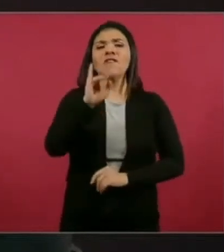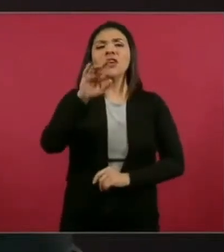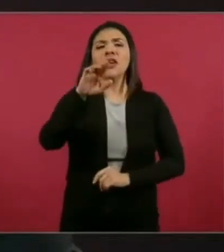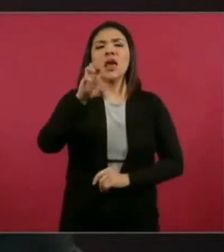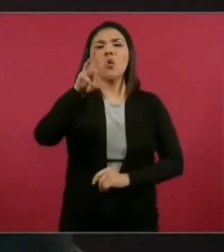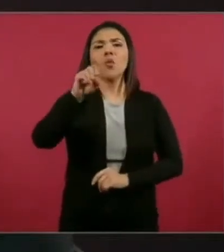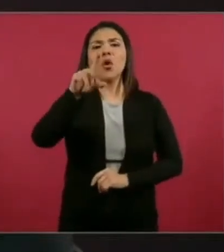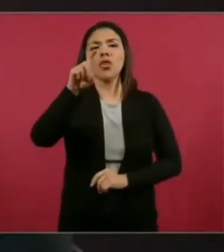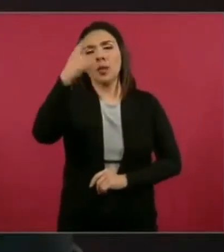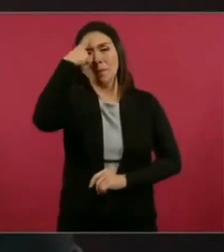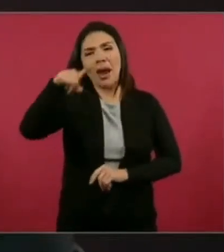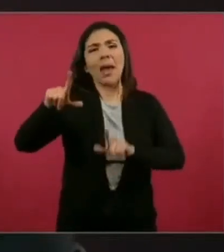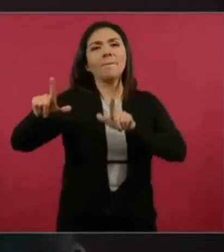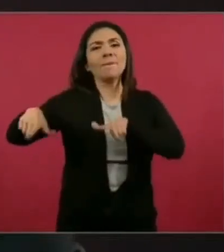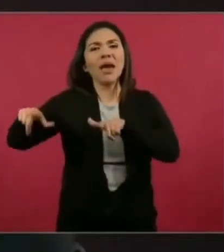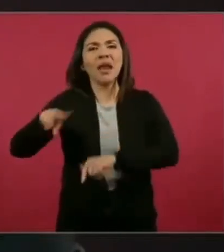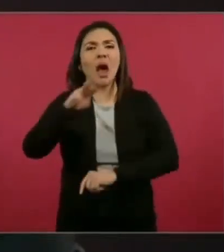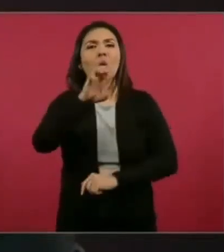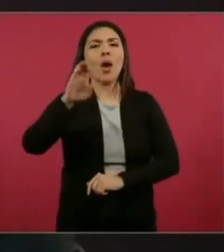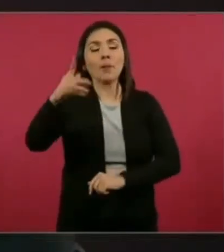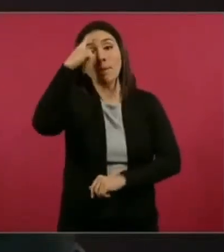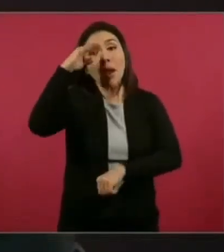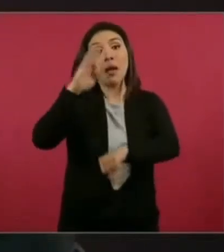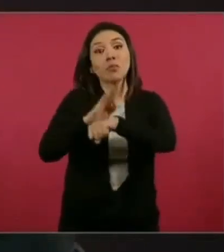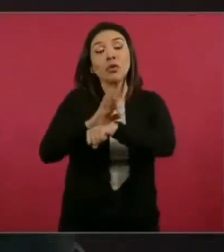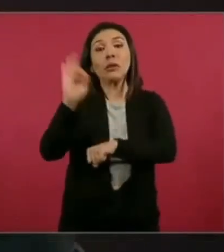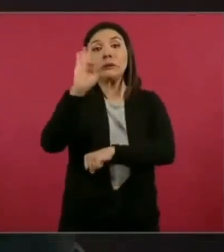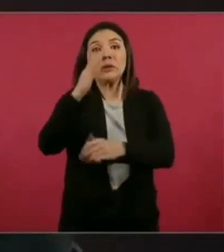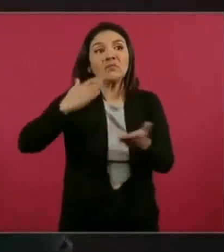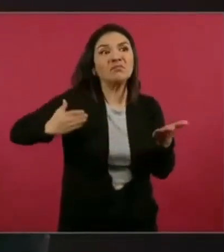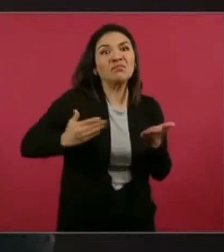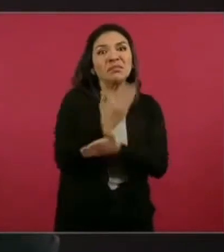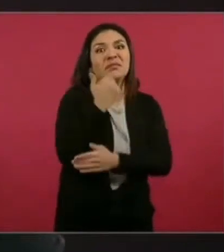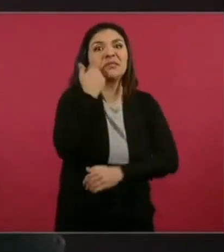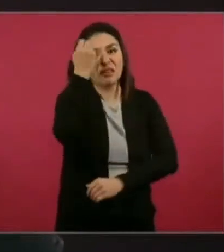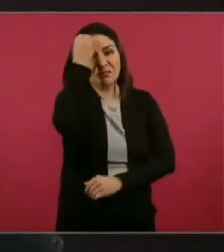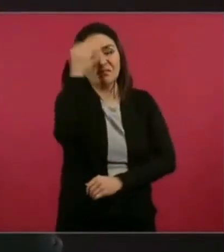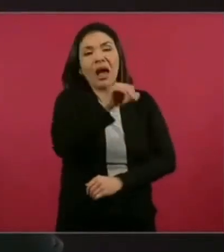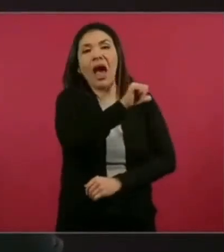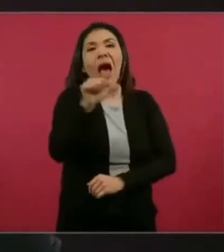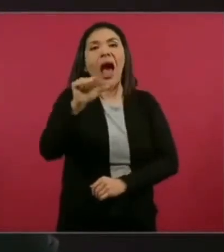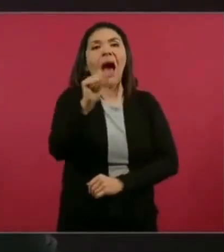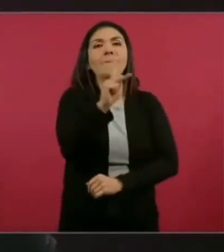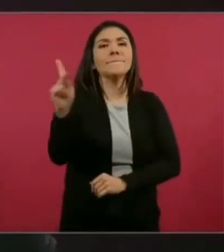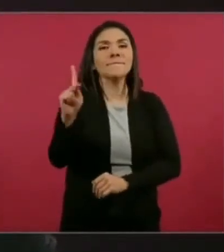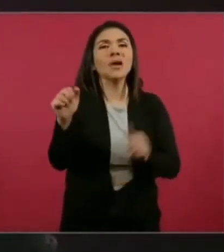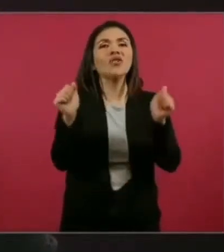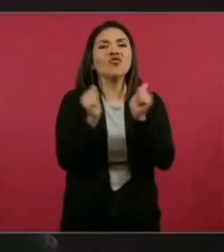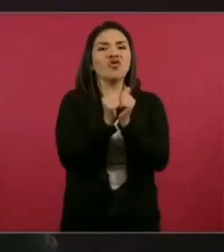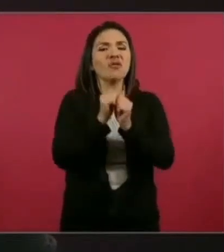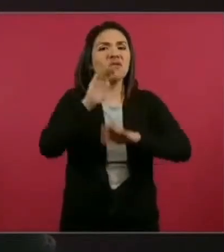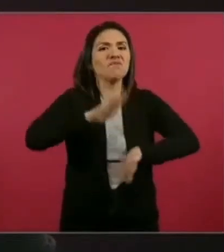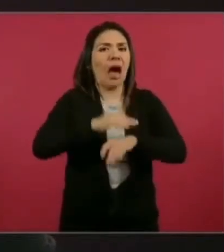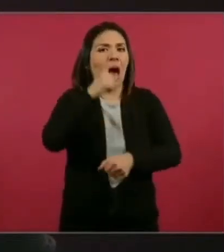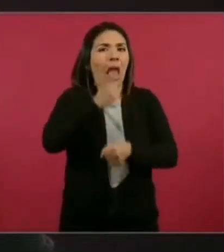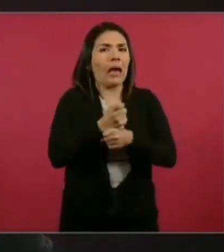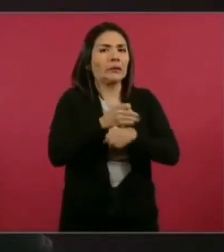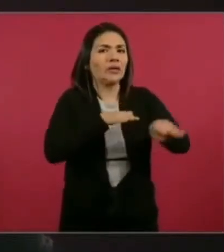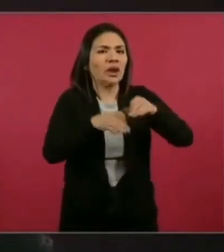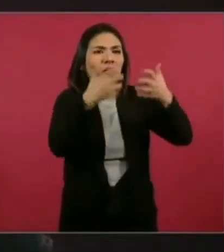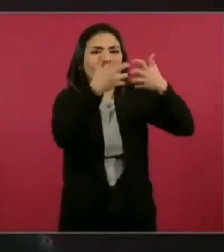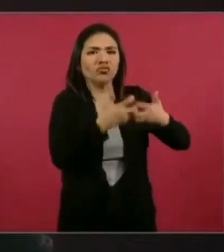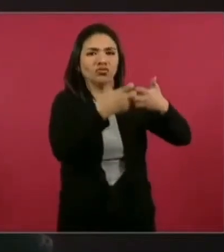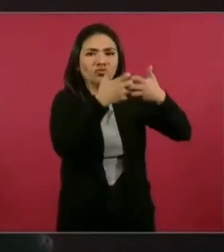de aplicaciones web para proteger contra ataques basados en aplicación con alto desempeño y